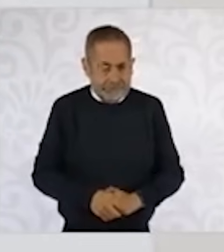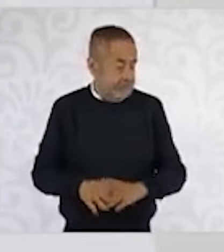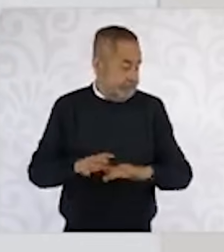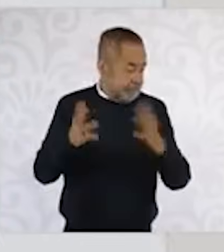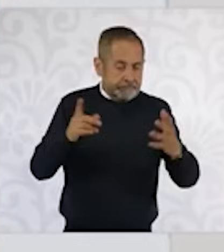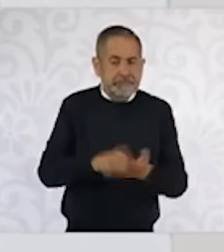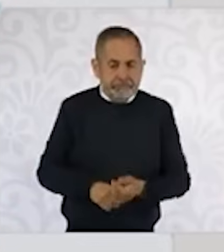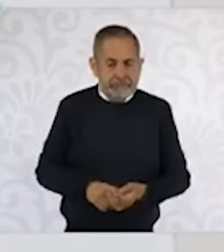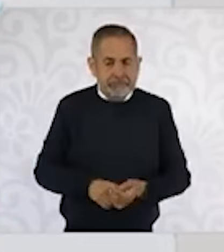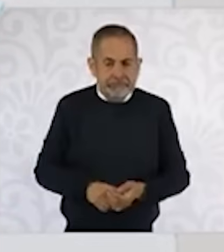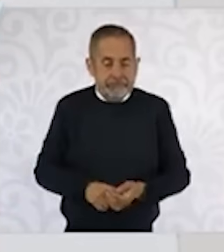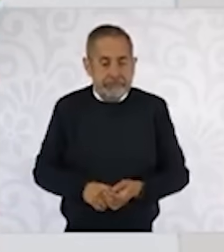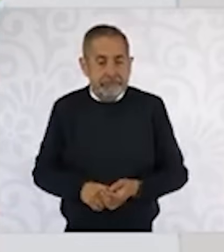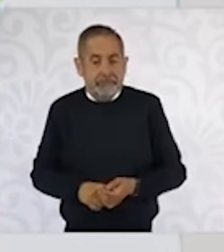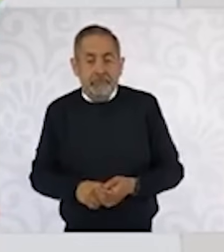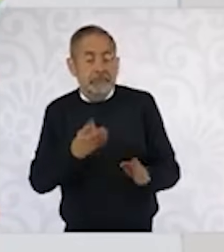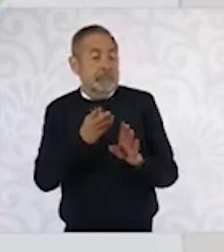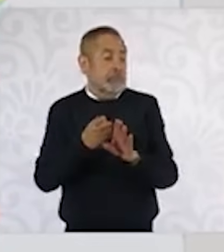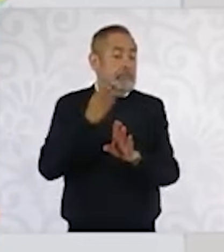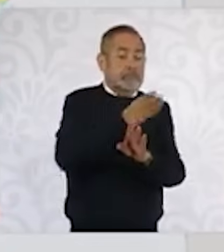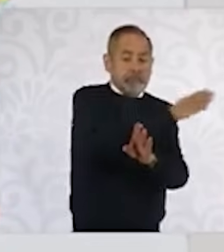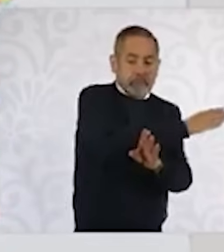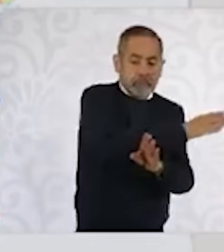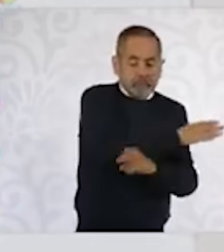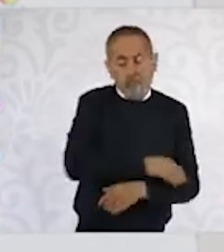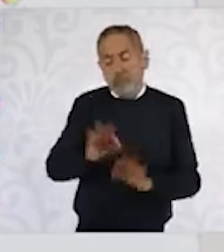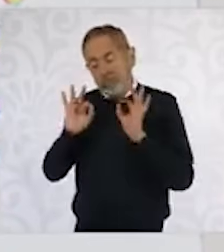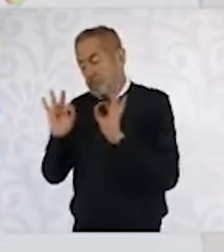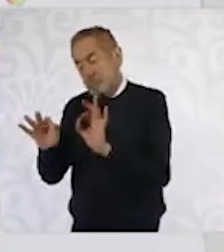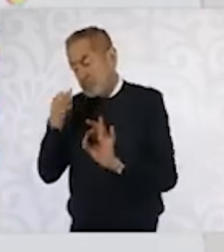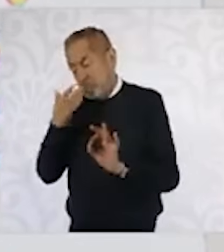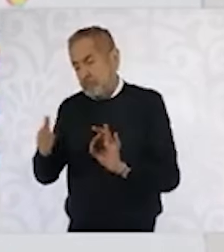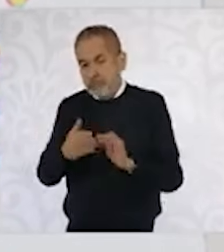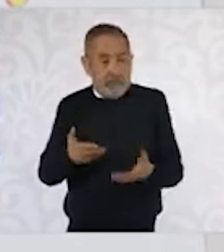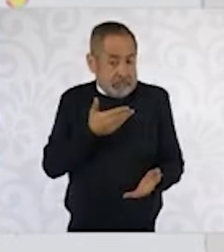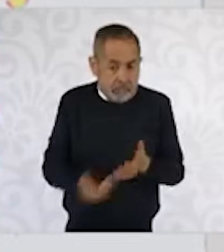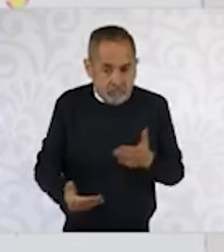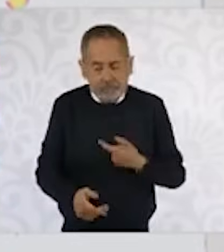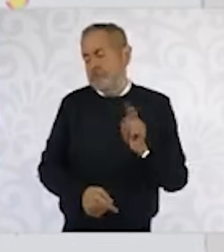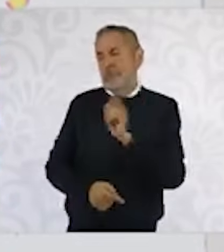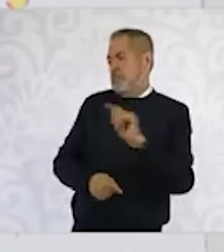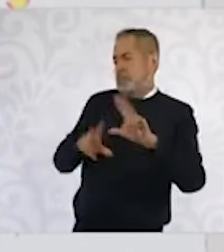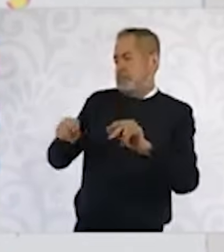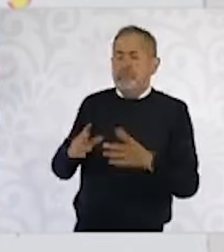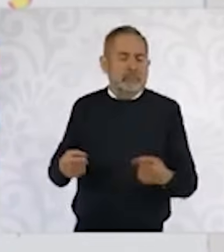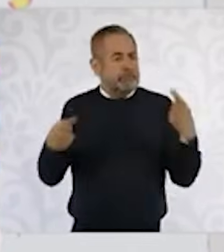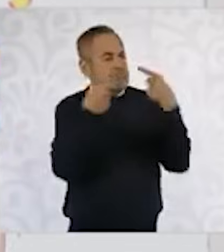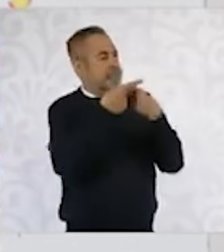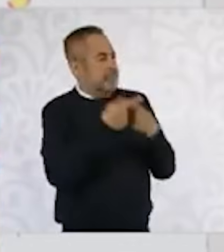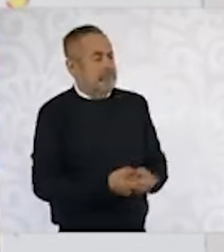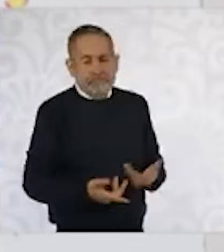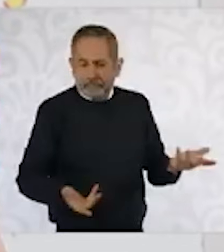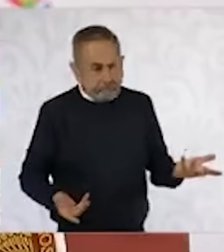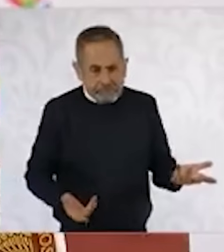Entonces, en un caso hay independencia cuando se nombra y en otro caso no hay independencia cuando se nombra.